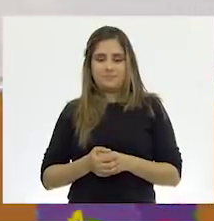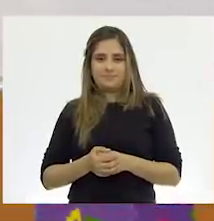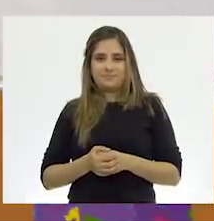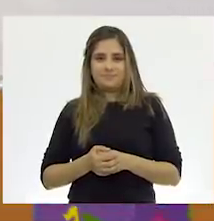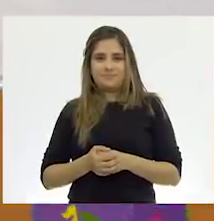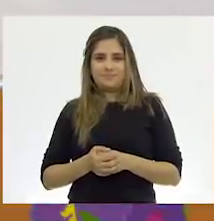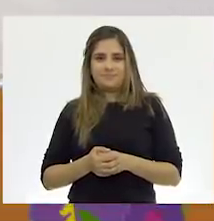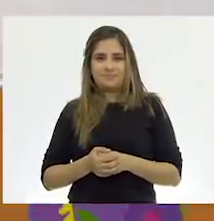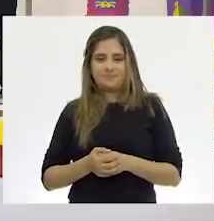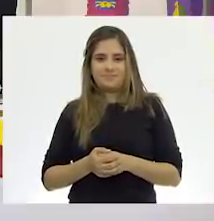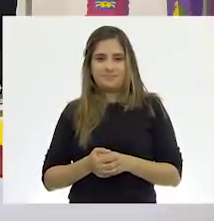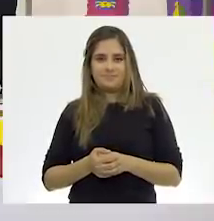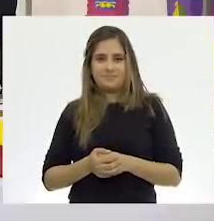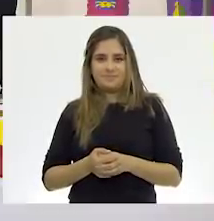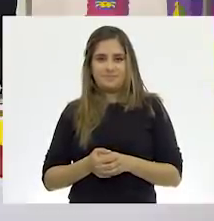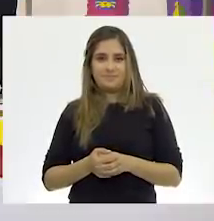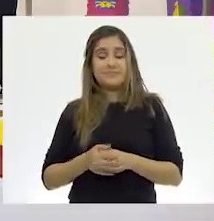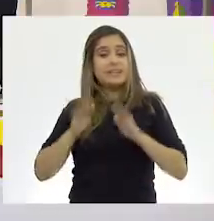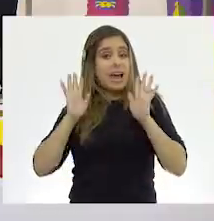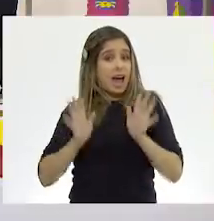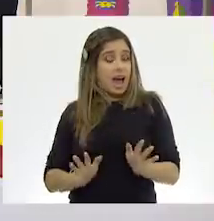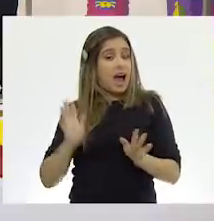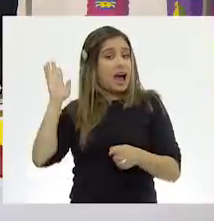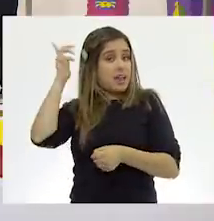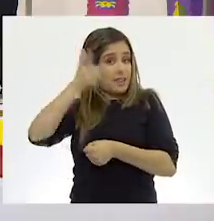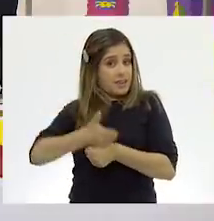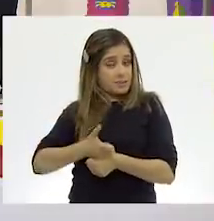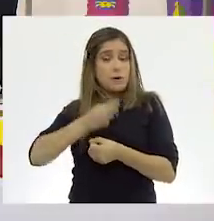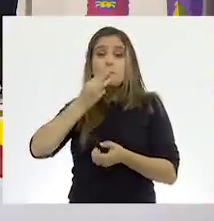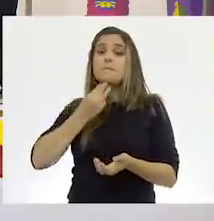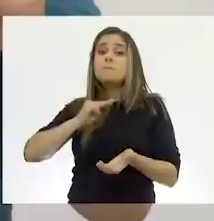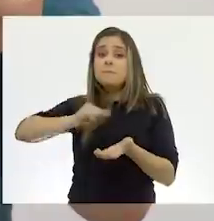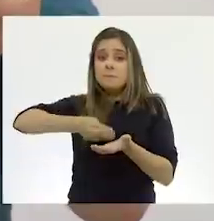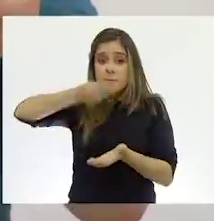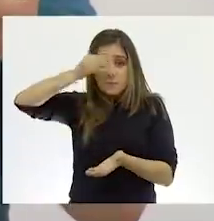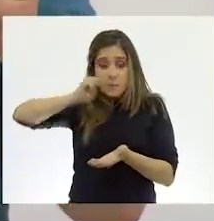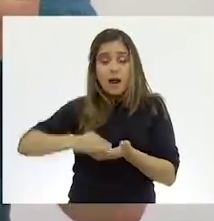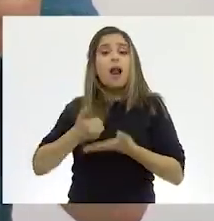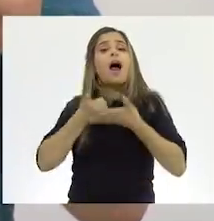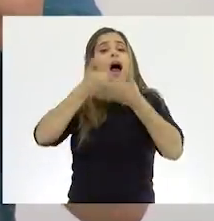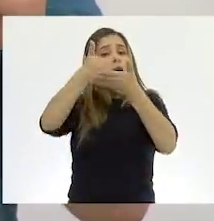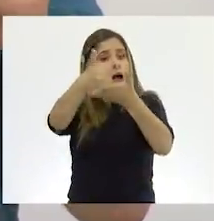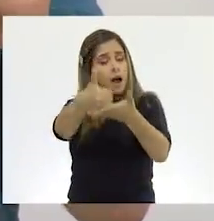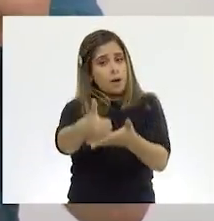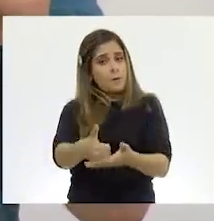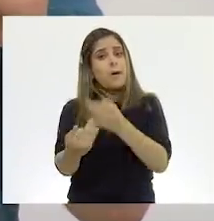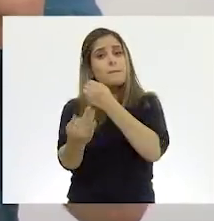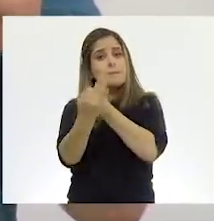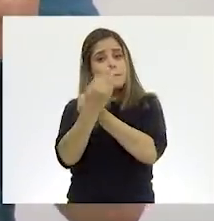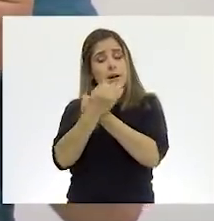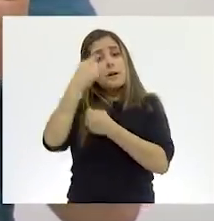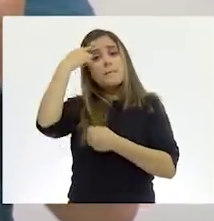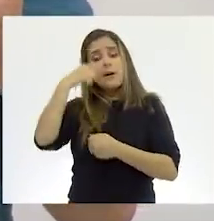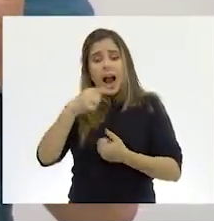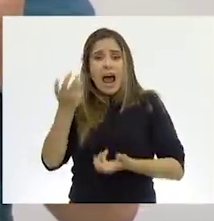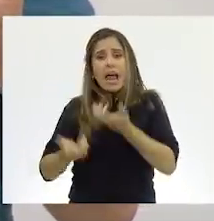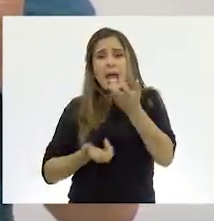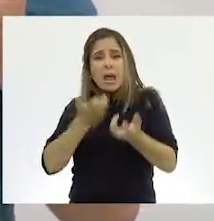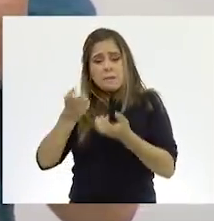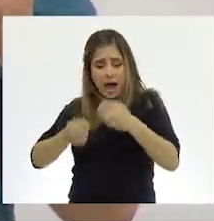Dice, se ha descubierto que la miel es un auxiliar importante en el tratamiento de quemaduras.